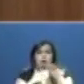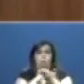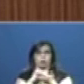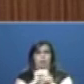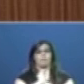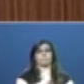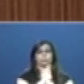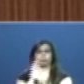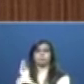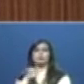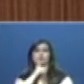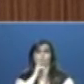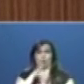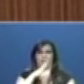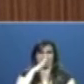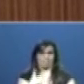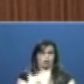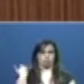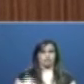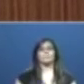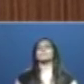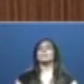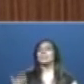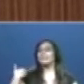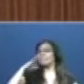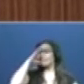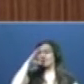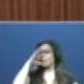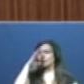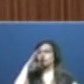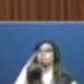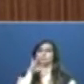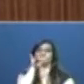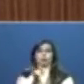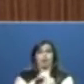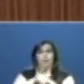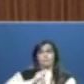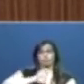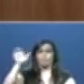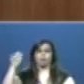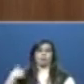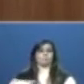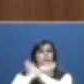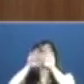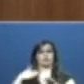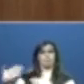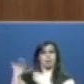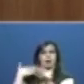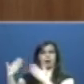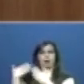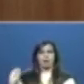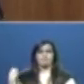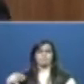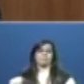años y en el ámbito europeo en febrero pasado se produjo la negociación final del nuevo marco presupuestario